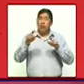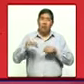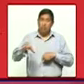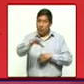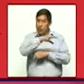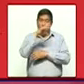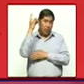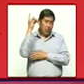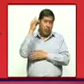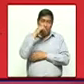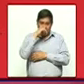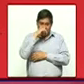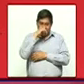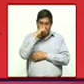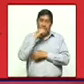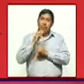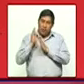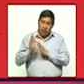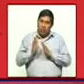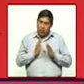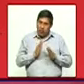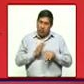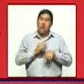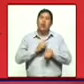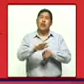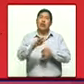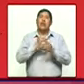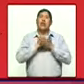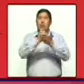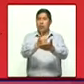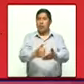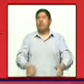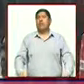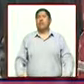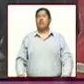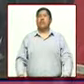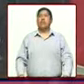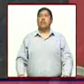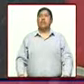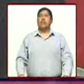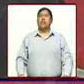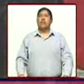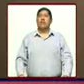puntos del país se están organizando para enviar ayuda.